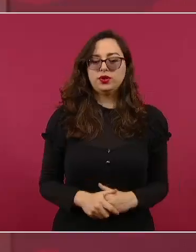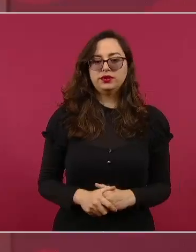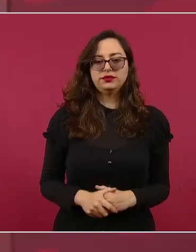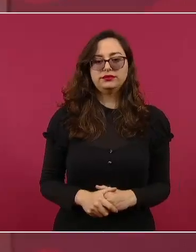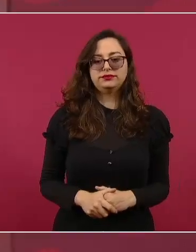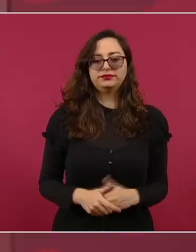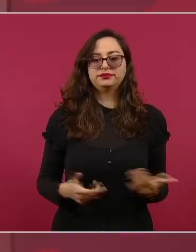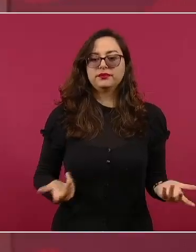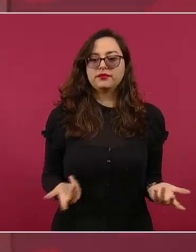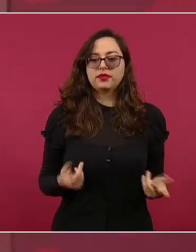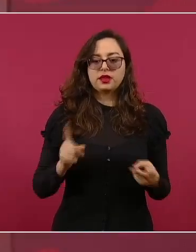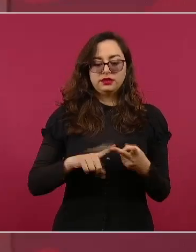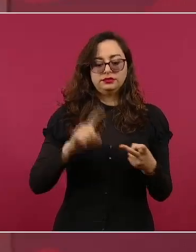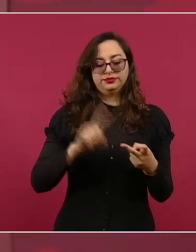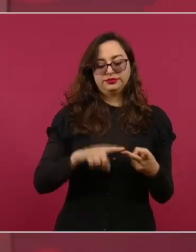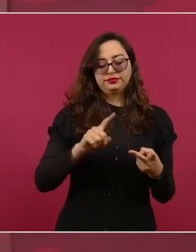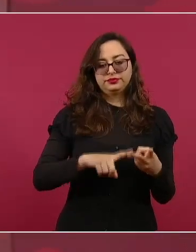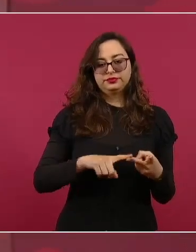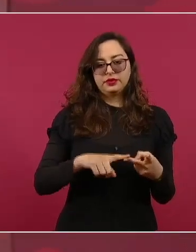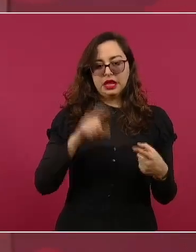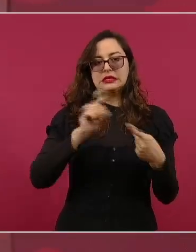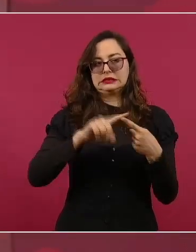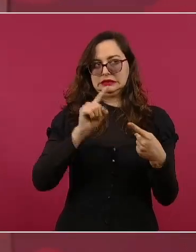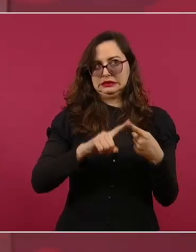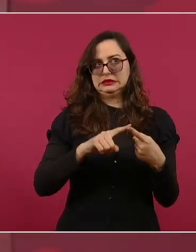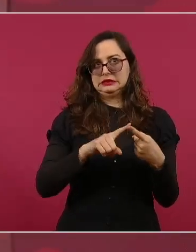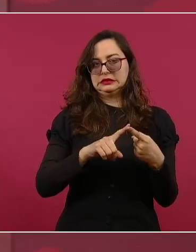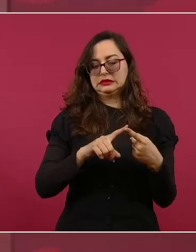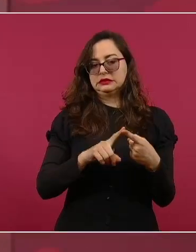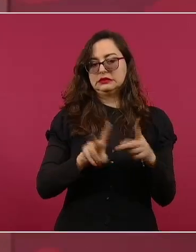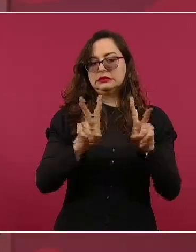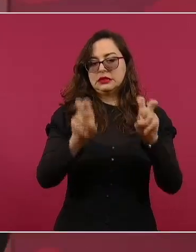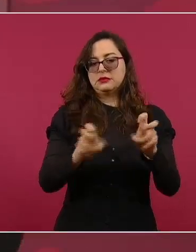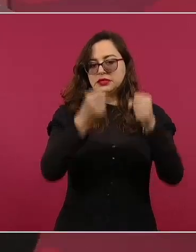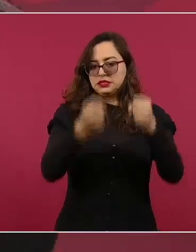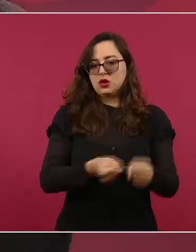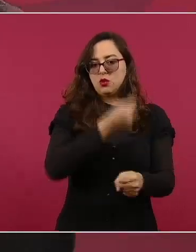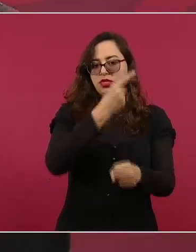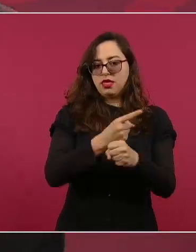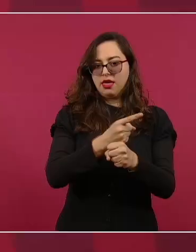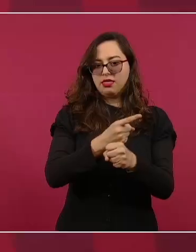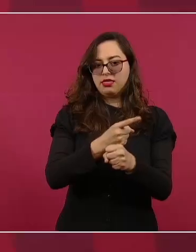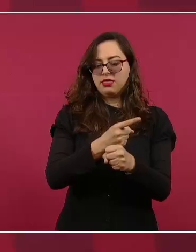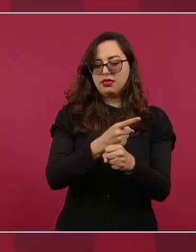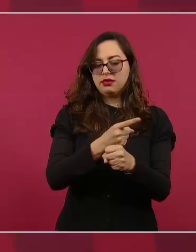no de seguridad, el del New York Times sí, sobre seguridad, creo que hasta